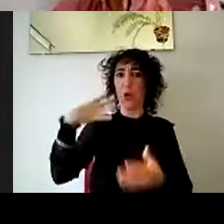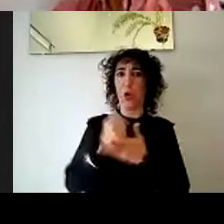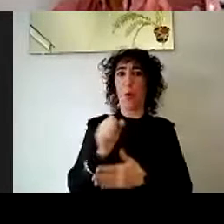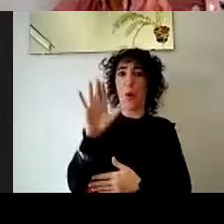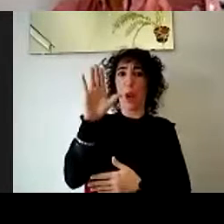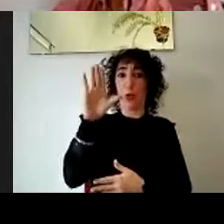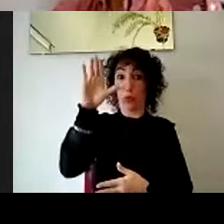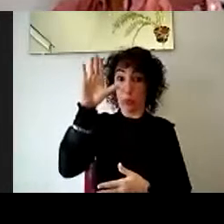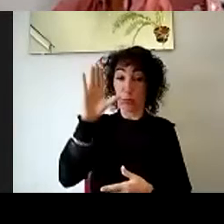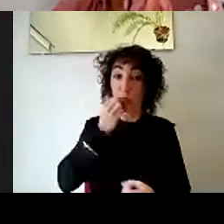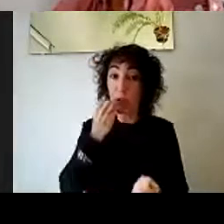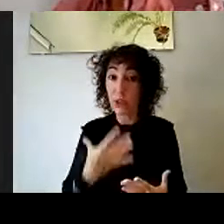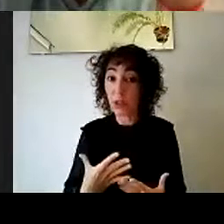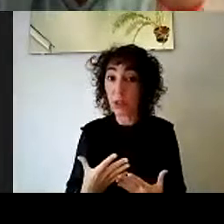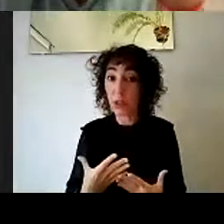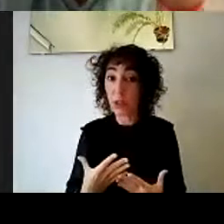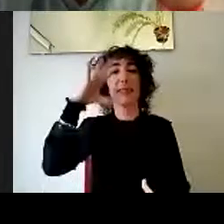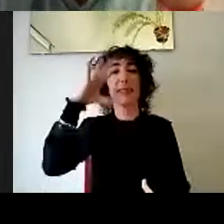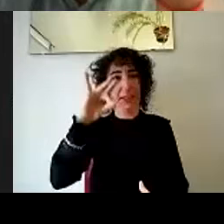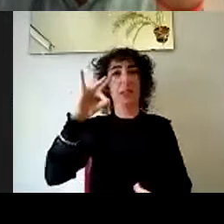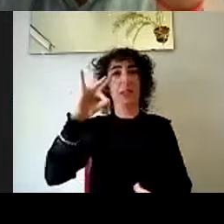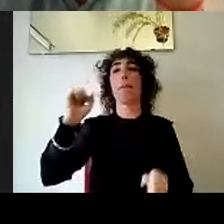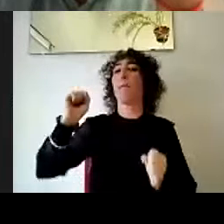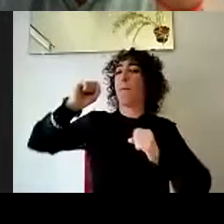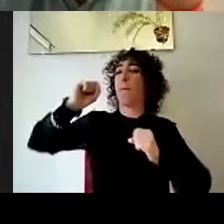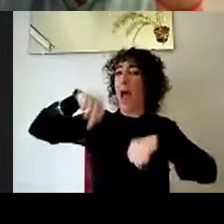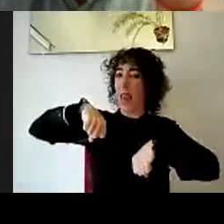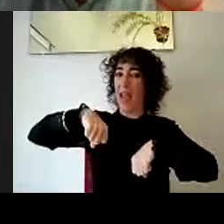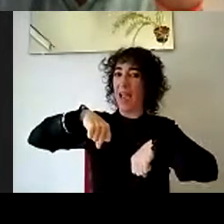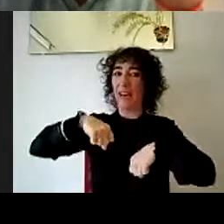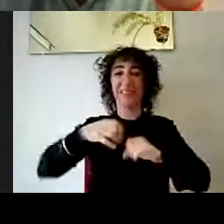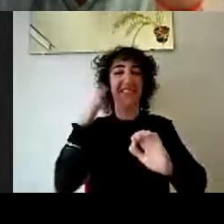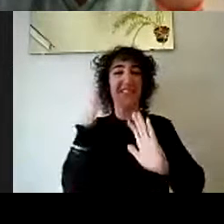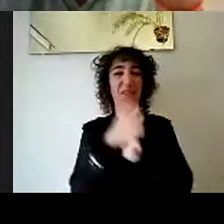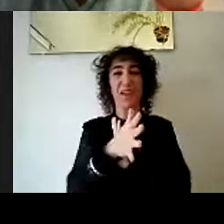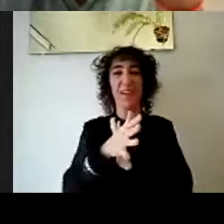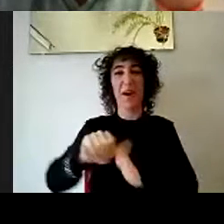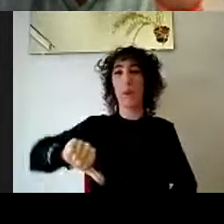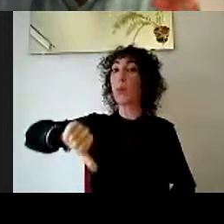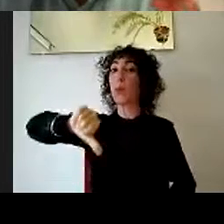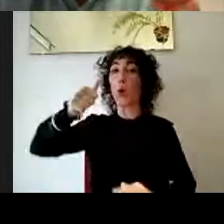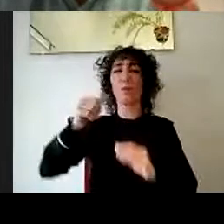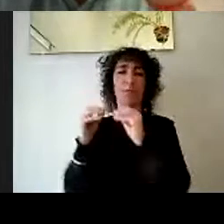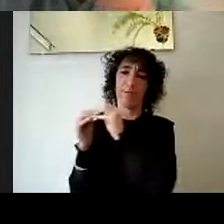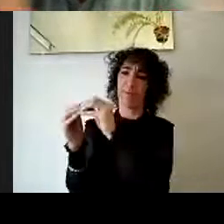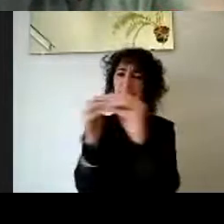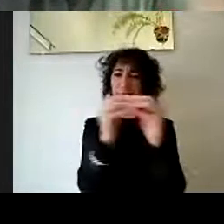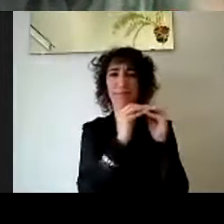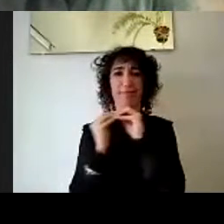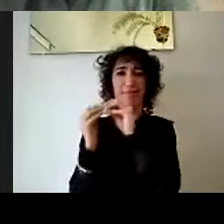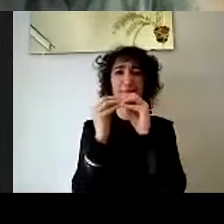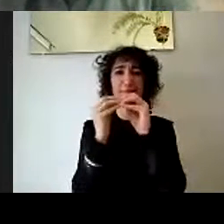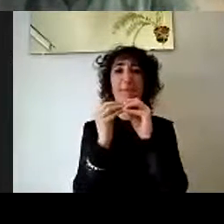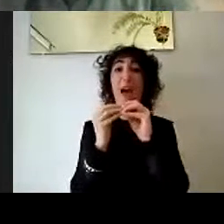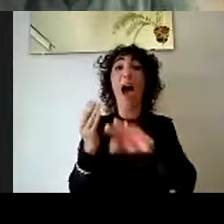Sí. Sí. Vale. Pues se aprueba por unanimidad. Y antes